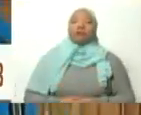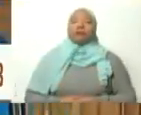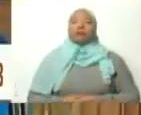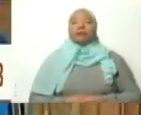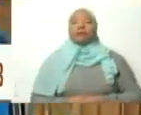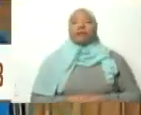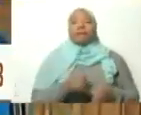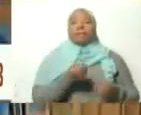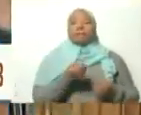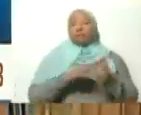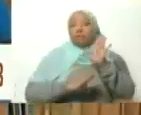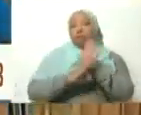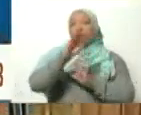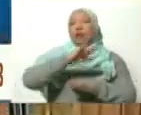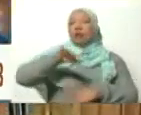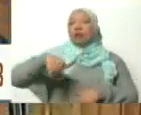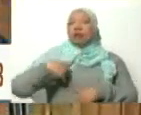amorfa.